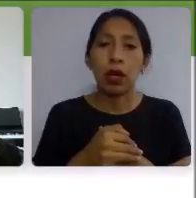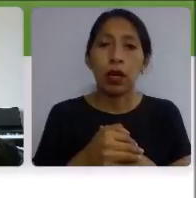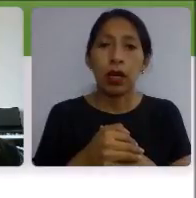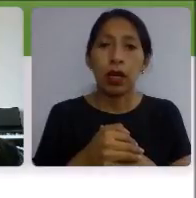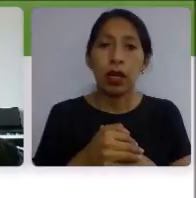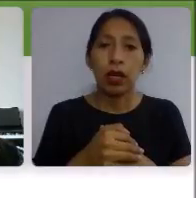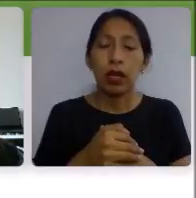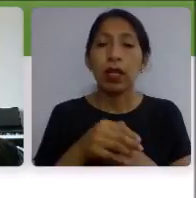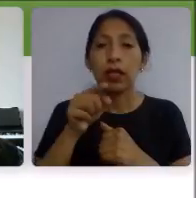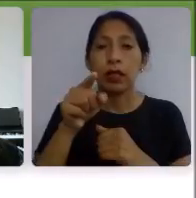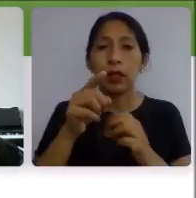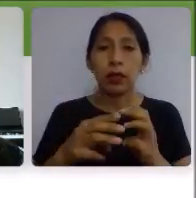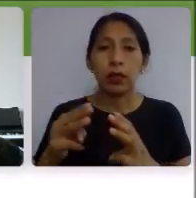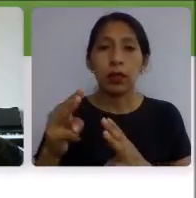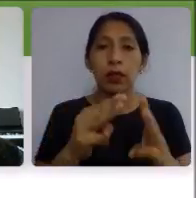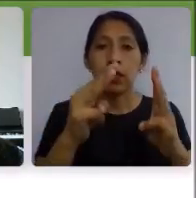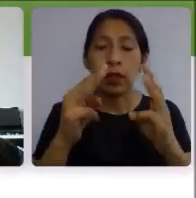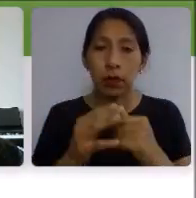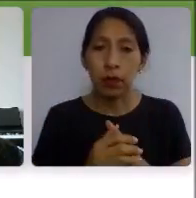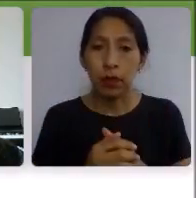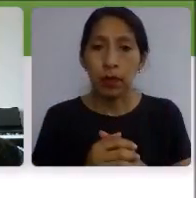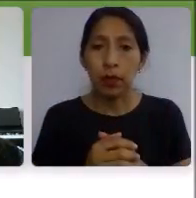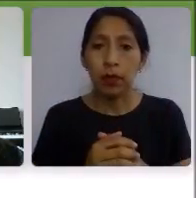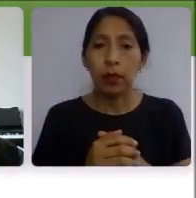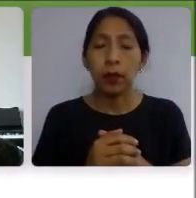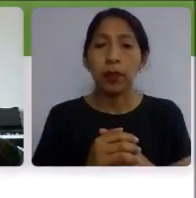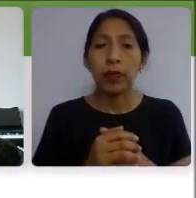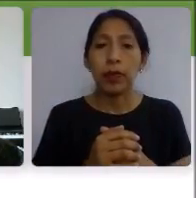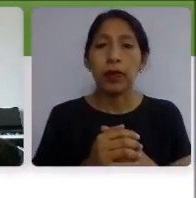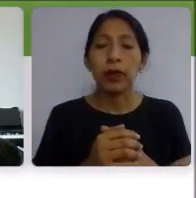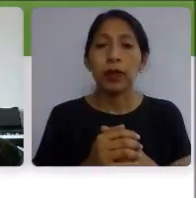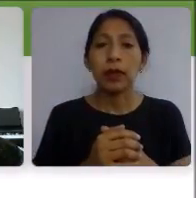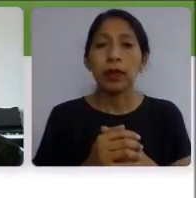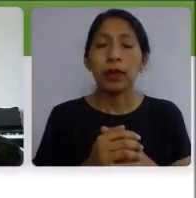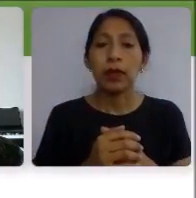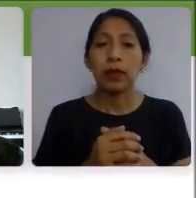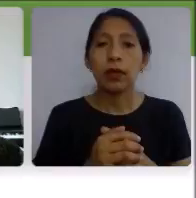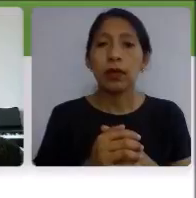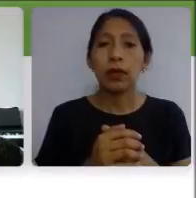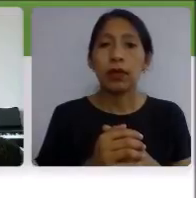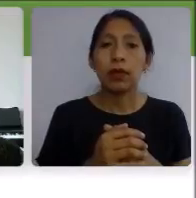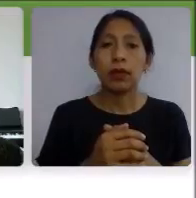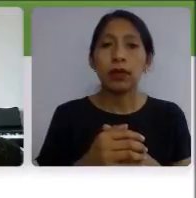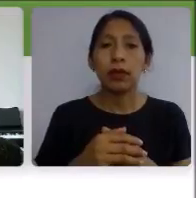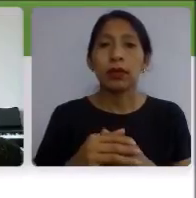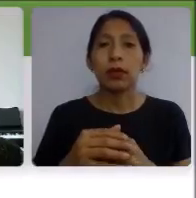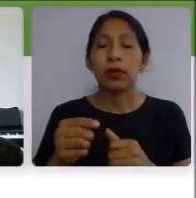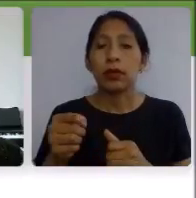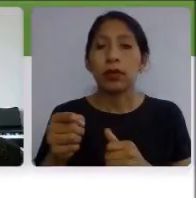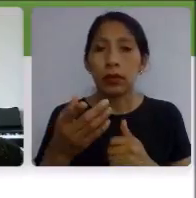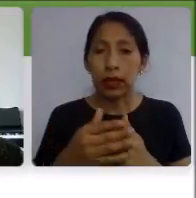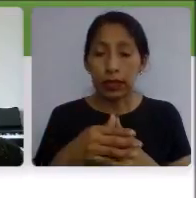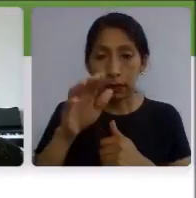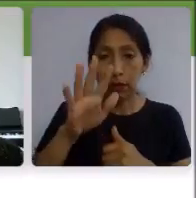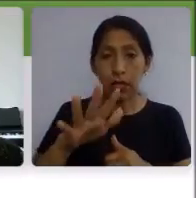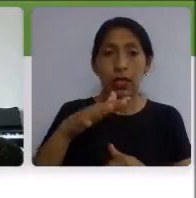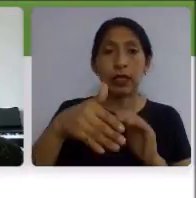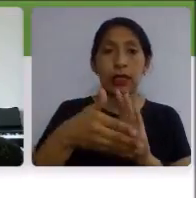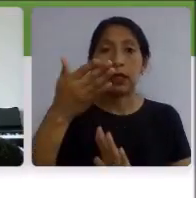socioeconómico medio principalmente, y también aquellos de más de 41 años e incluso más de 53